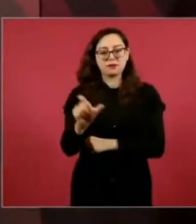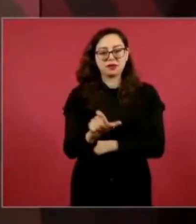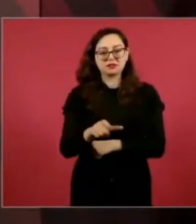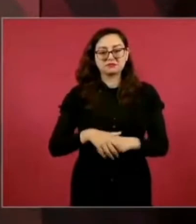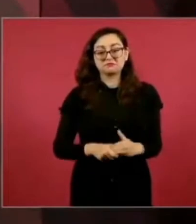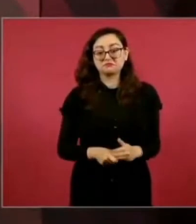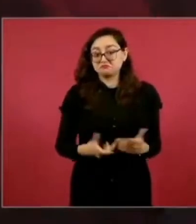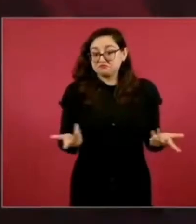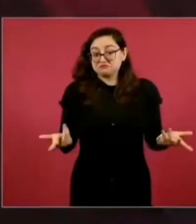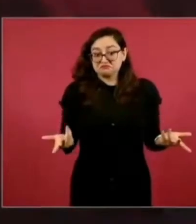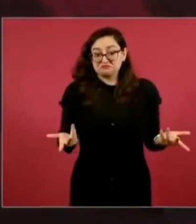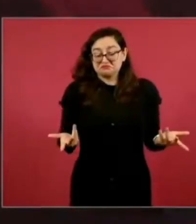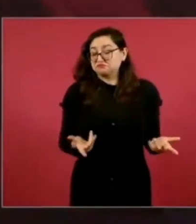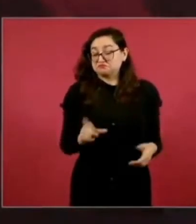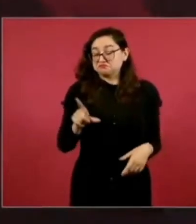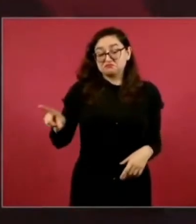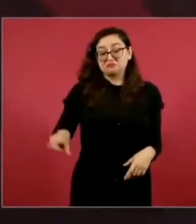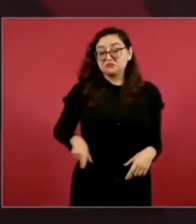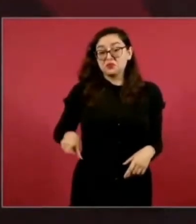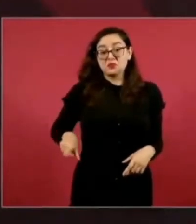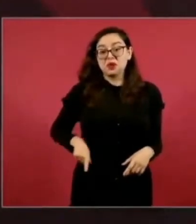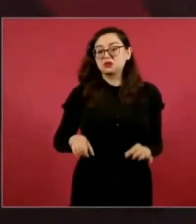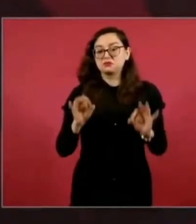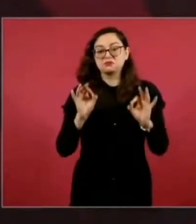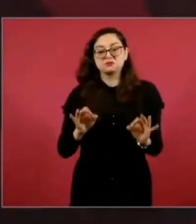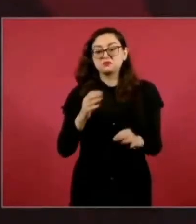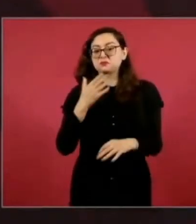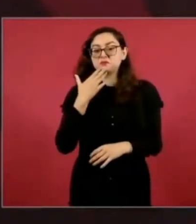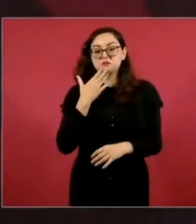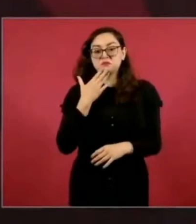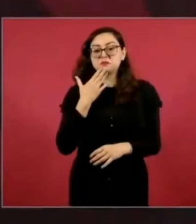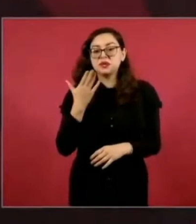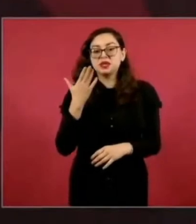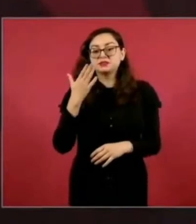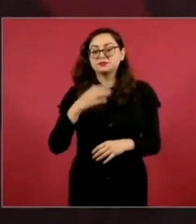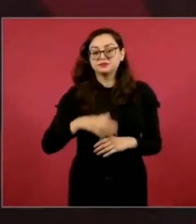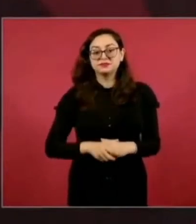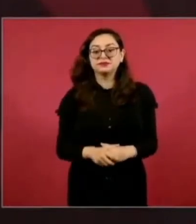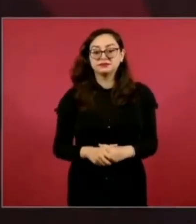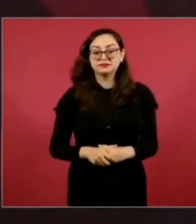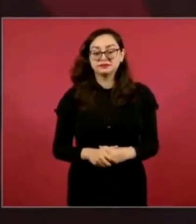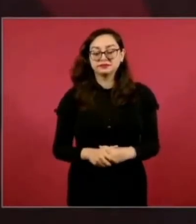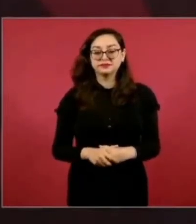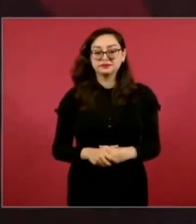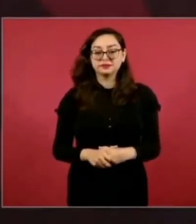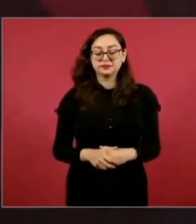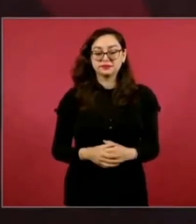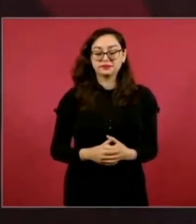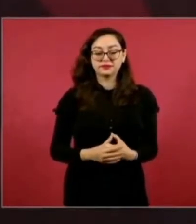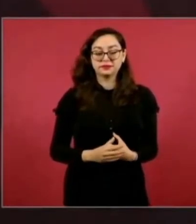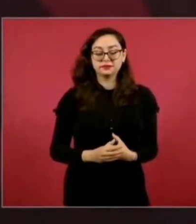Entonces, bien,